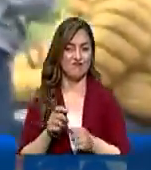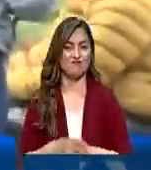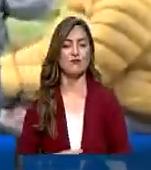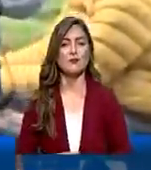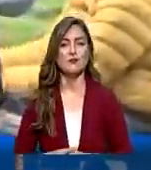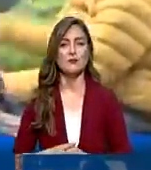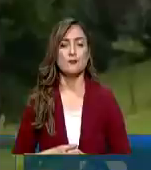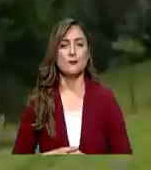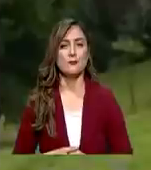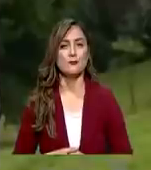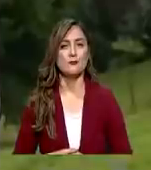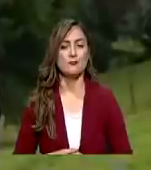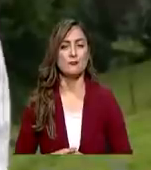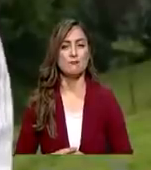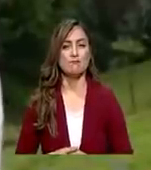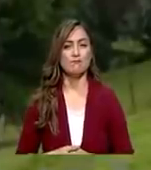migrantes.